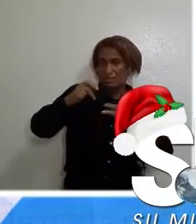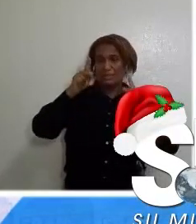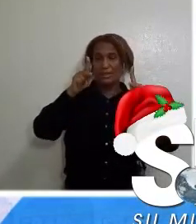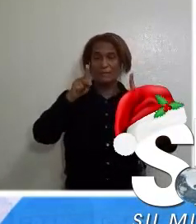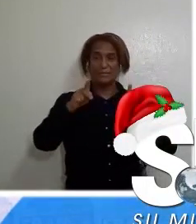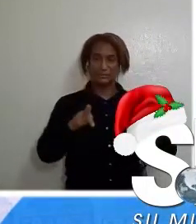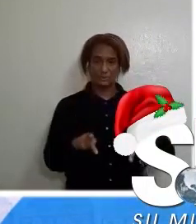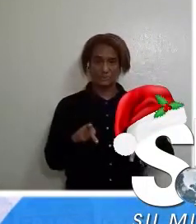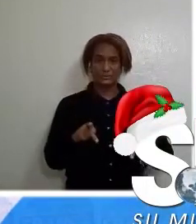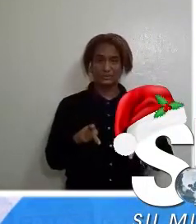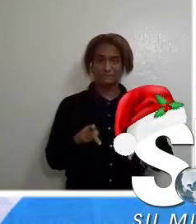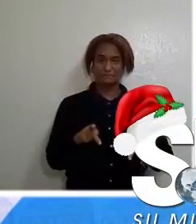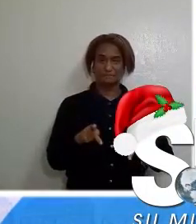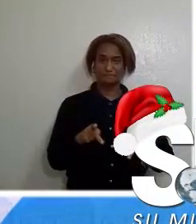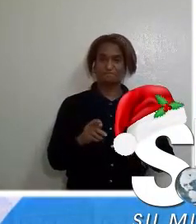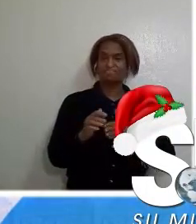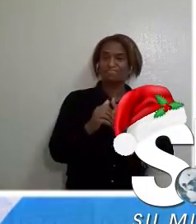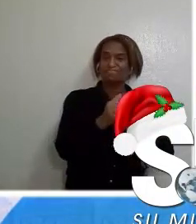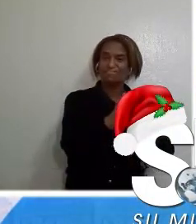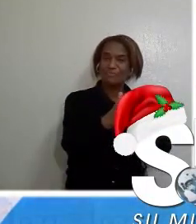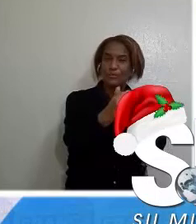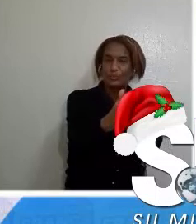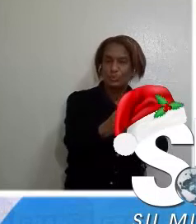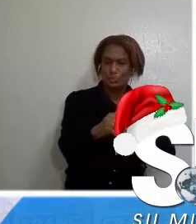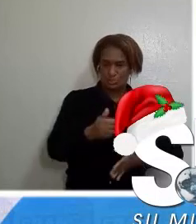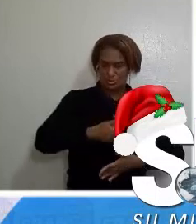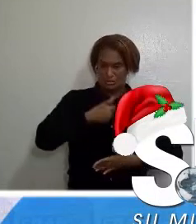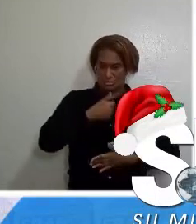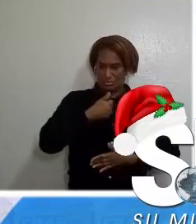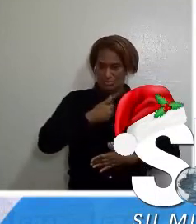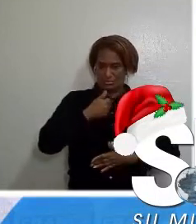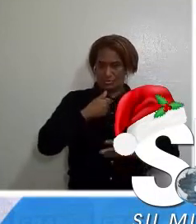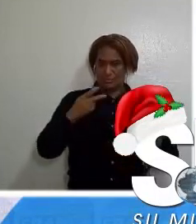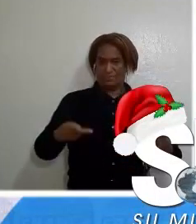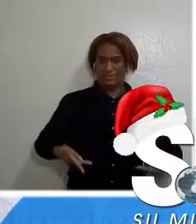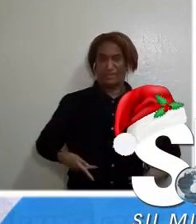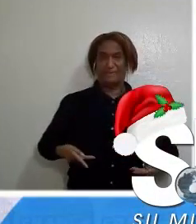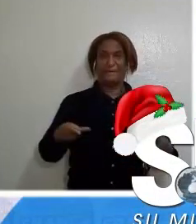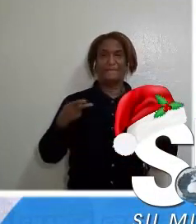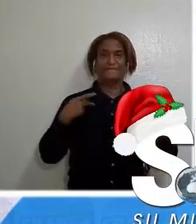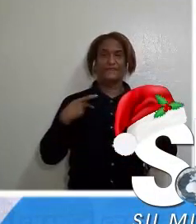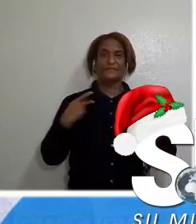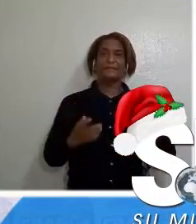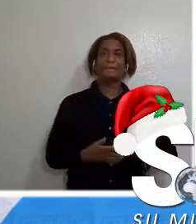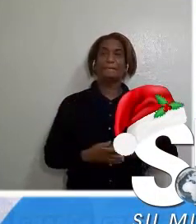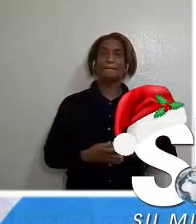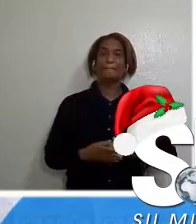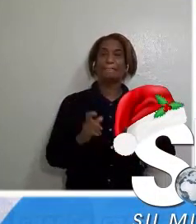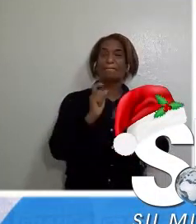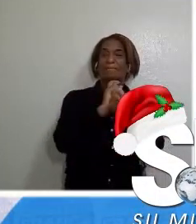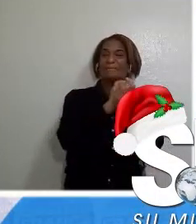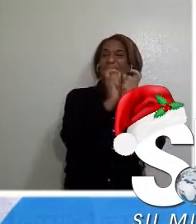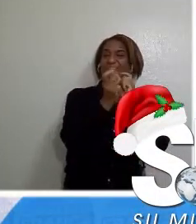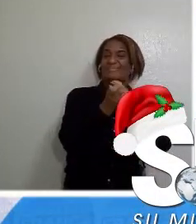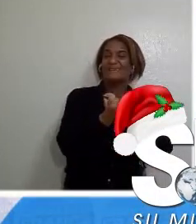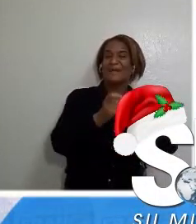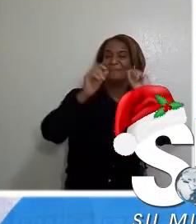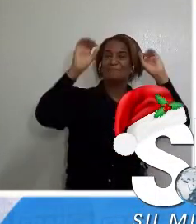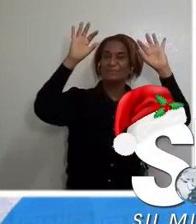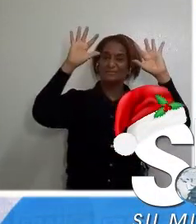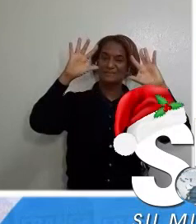Pablo Duarte no el estadio olímpico Félix Sánchez del centro olímpico Juan Pablo Duarte estaba